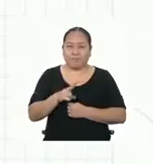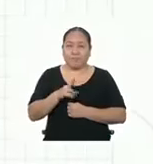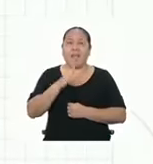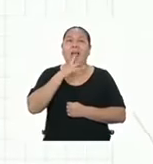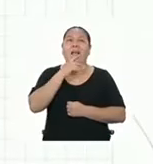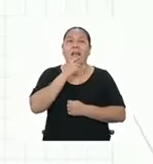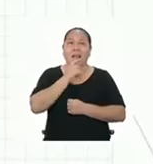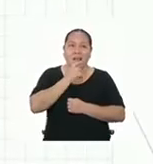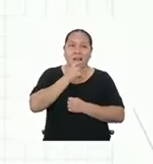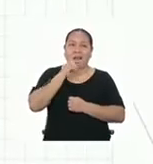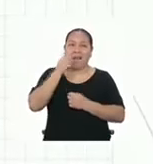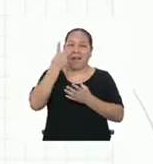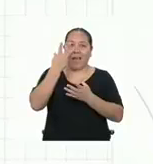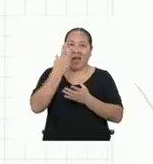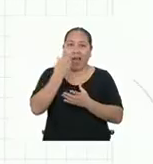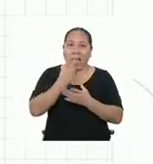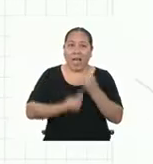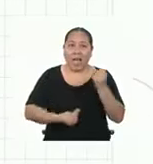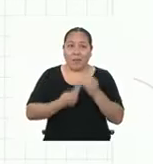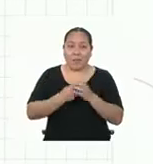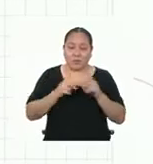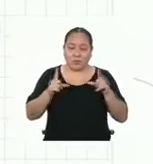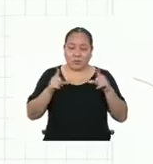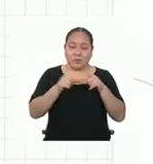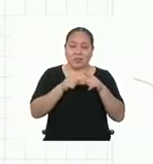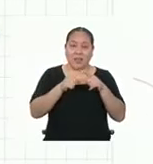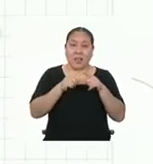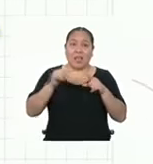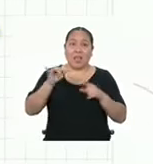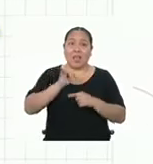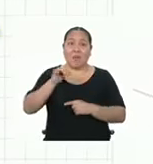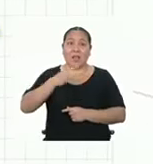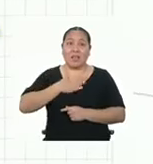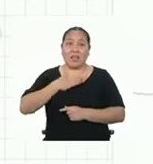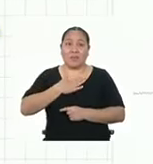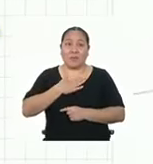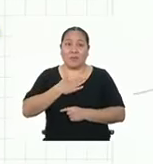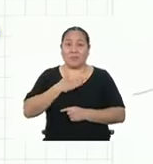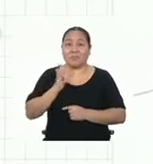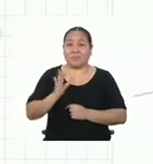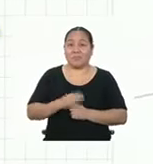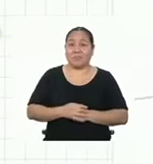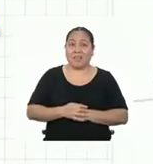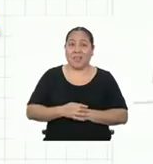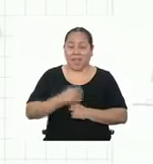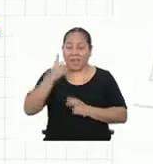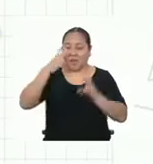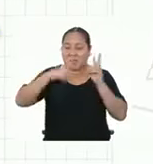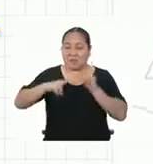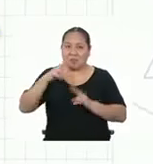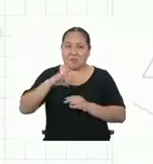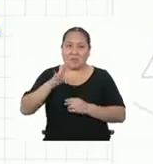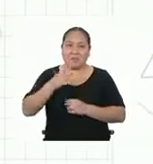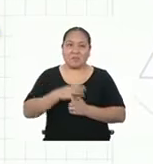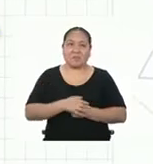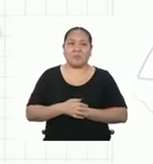¡Ajá! Ambos terrenos son triangulares, como el mío Bueno, al menos ahora tengo una referencia